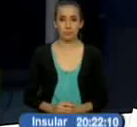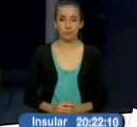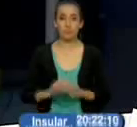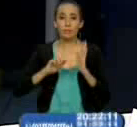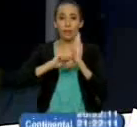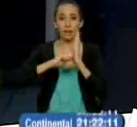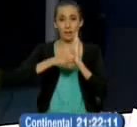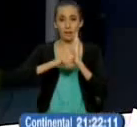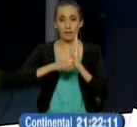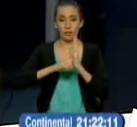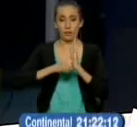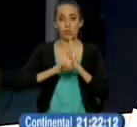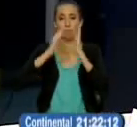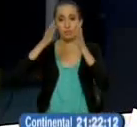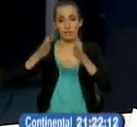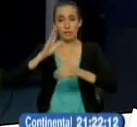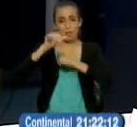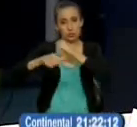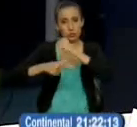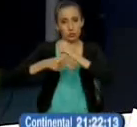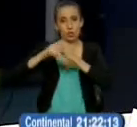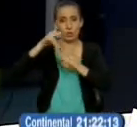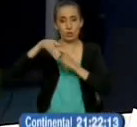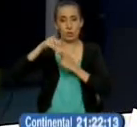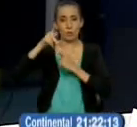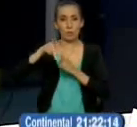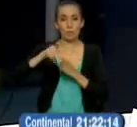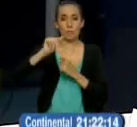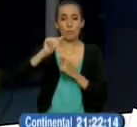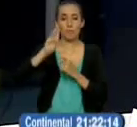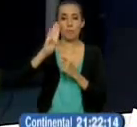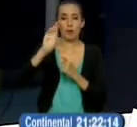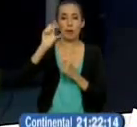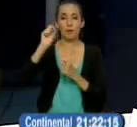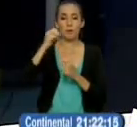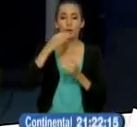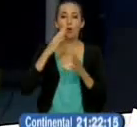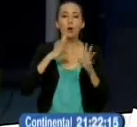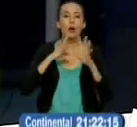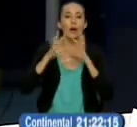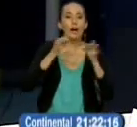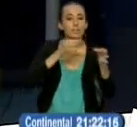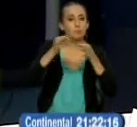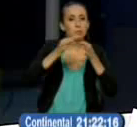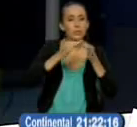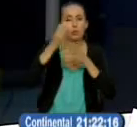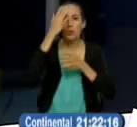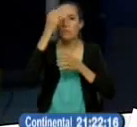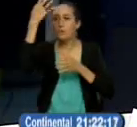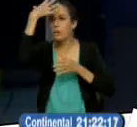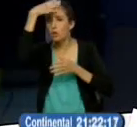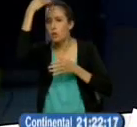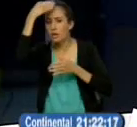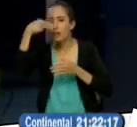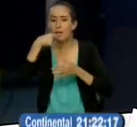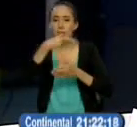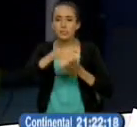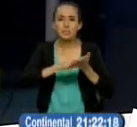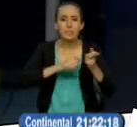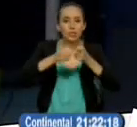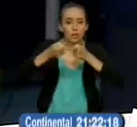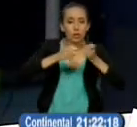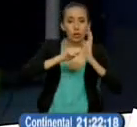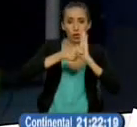Contralor del Estado subrogante, Pablo Celi, refutó el argumento del vicepresidente Jorge Glass en el sentido de que este organismo de control se ha convertido en